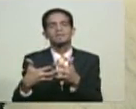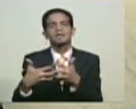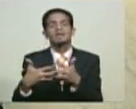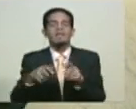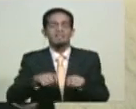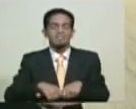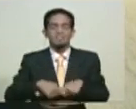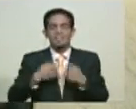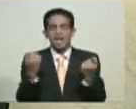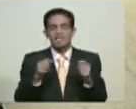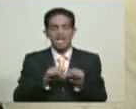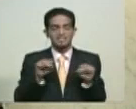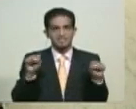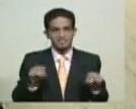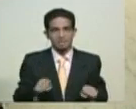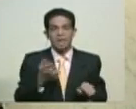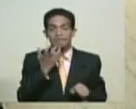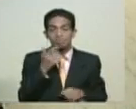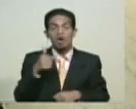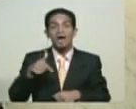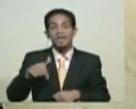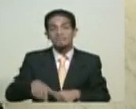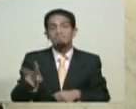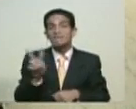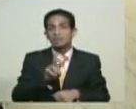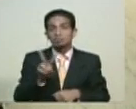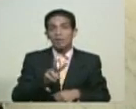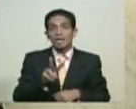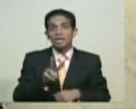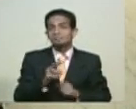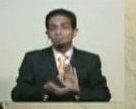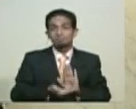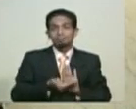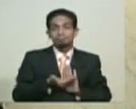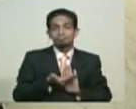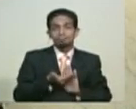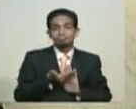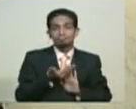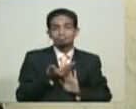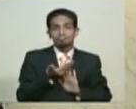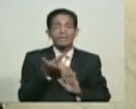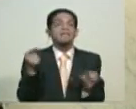de precios. Se han dolarizado los precios del país, pero no dolarizado